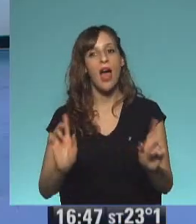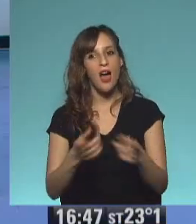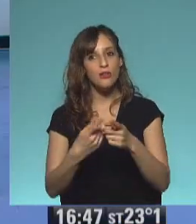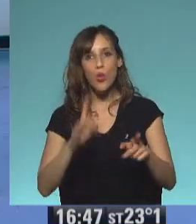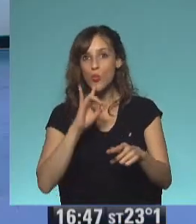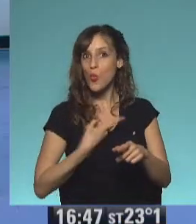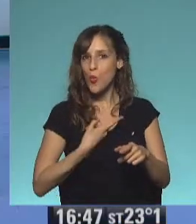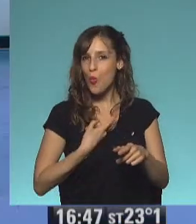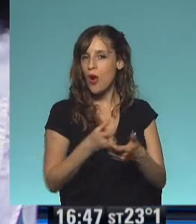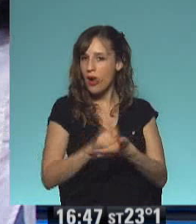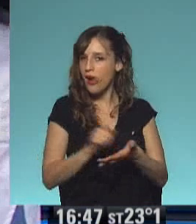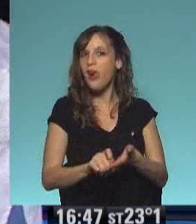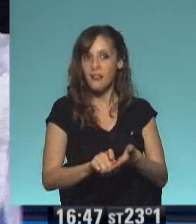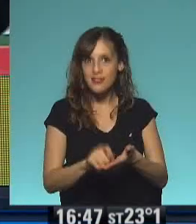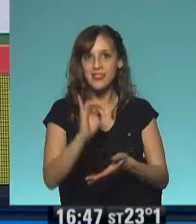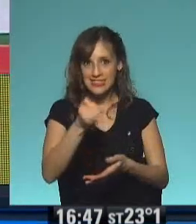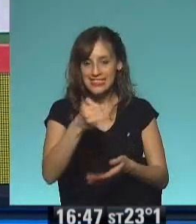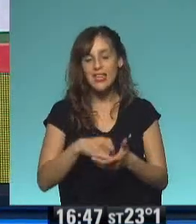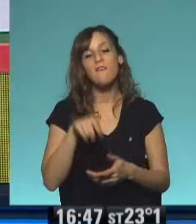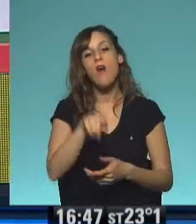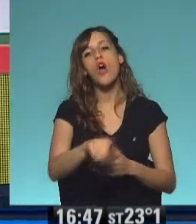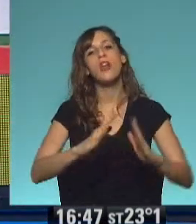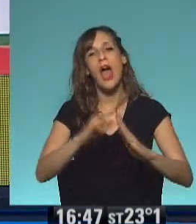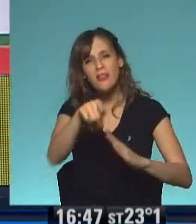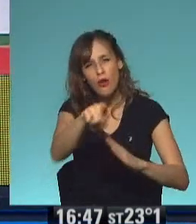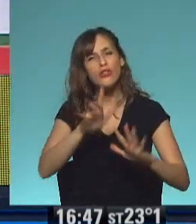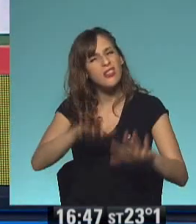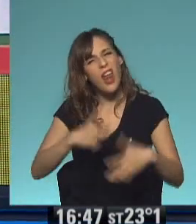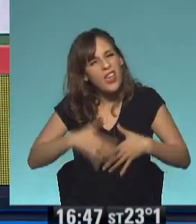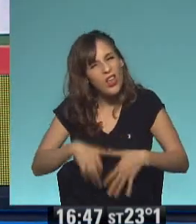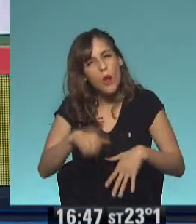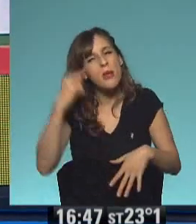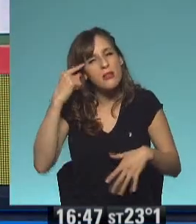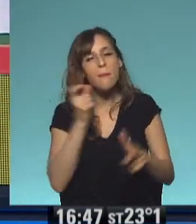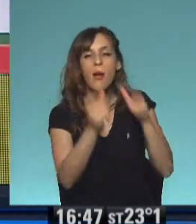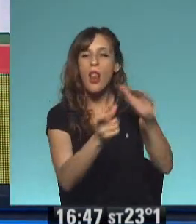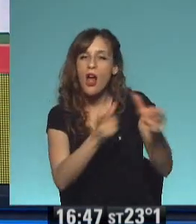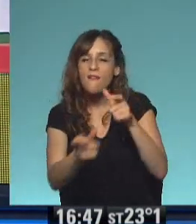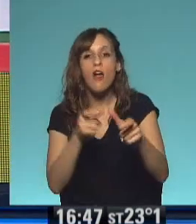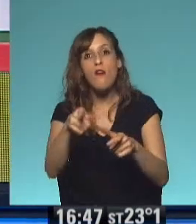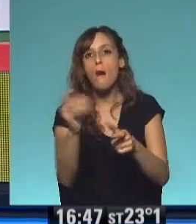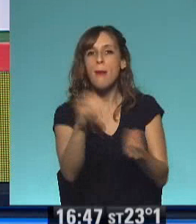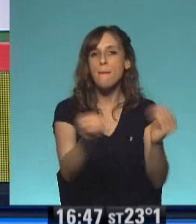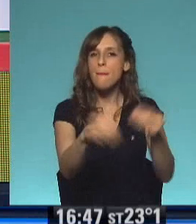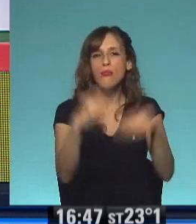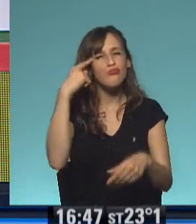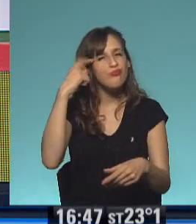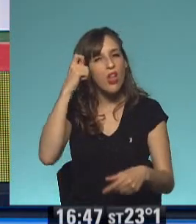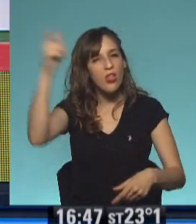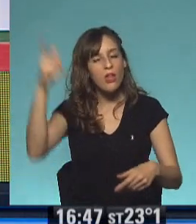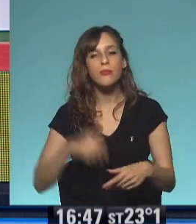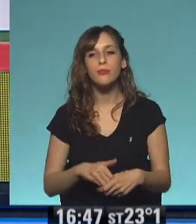mientras van pensando van pensando en casa con todas estas palabras y otra que se le hubiera ocurrido